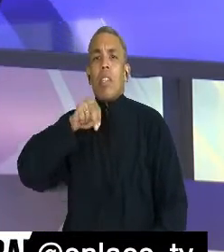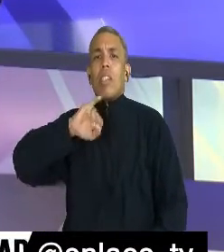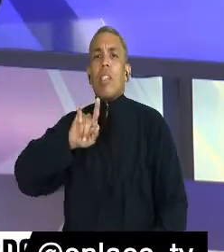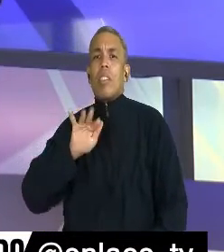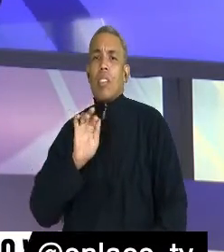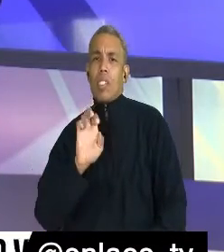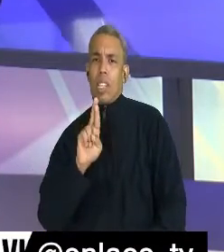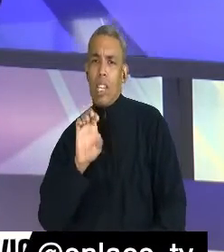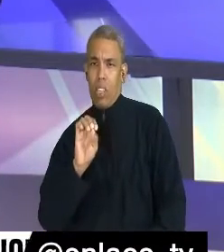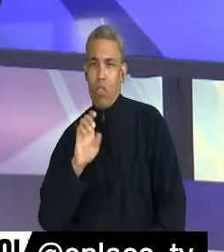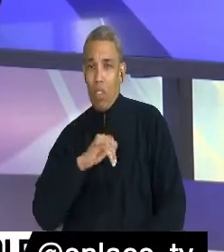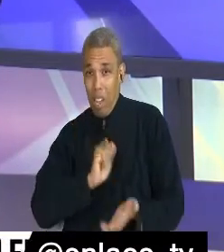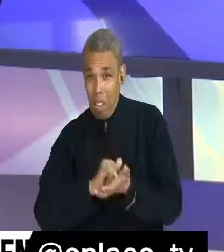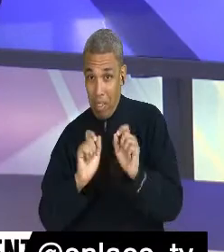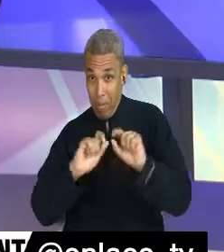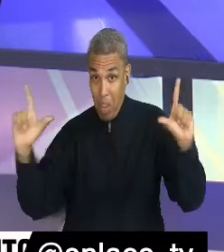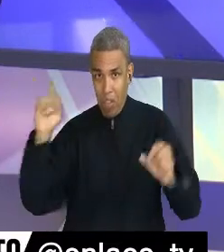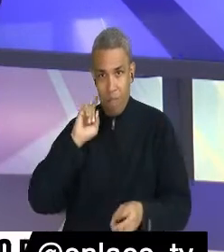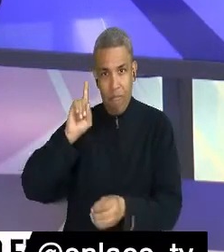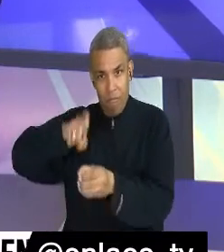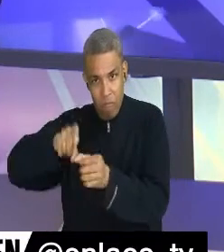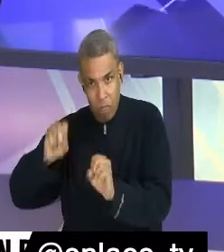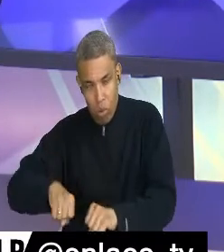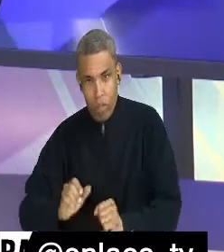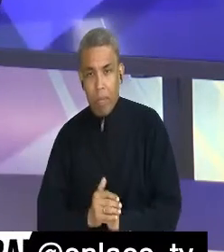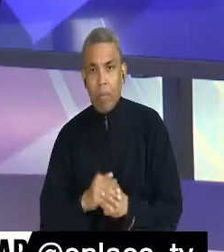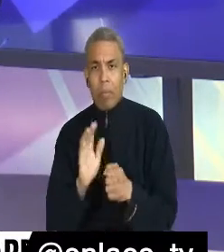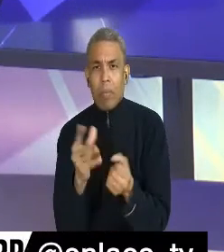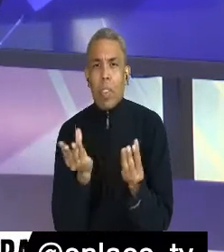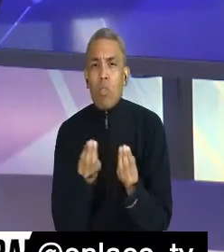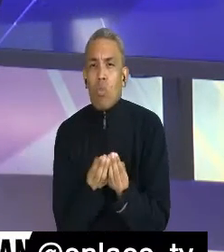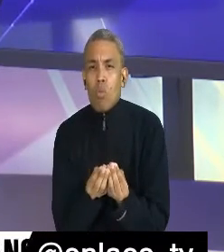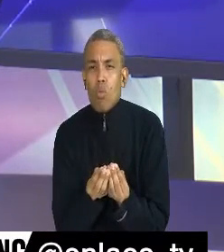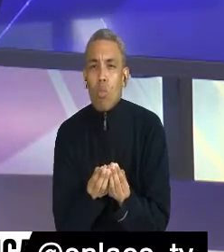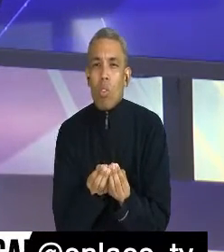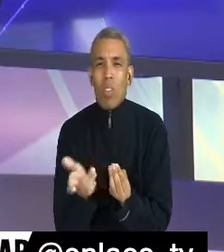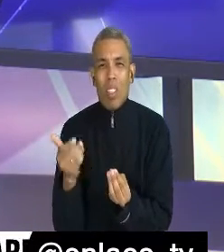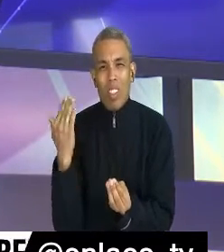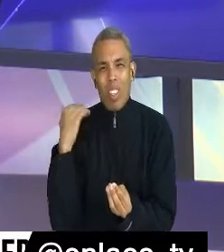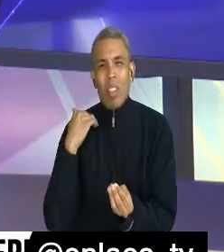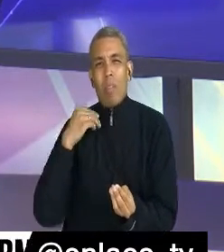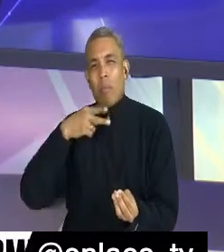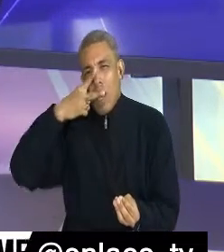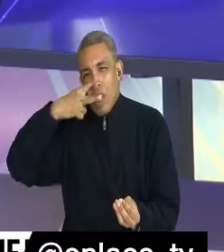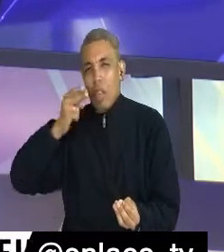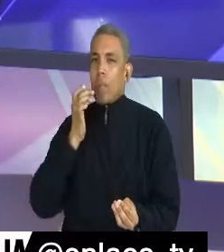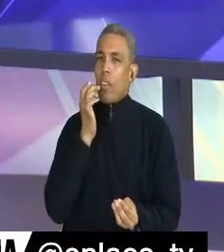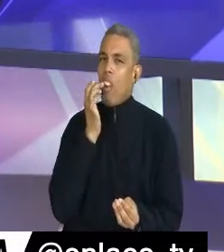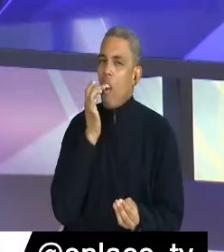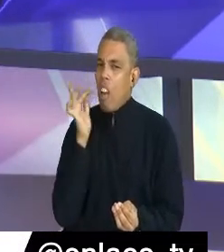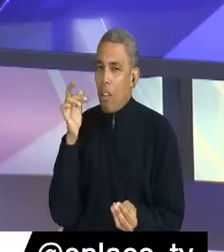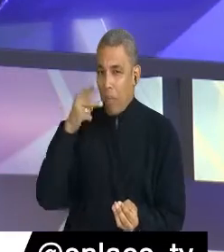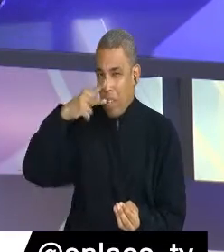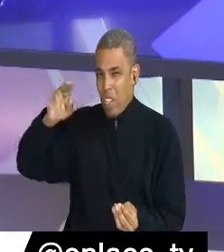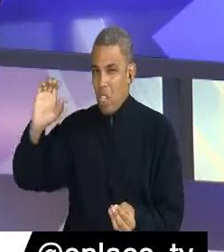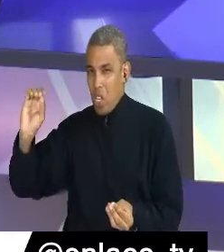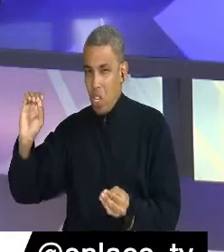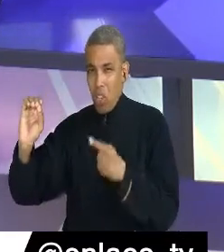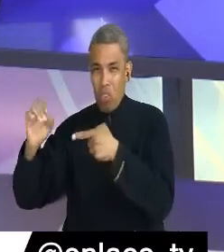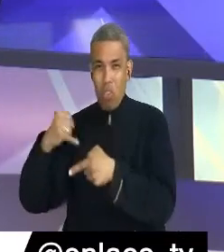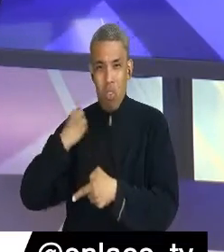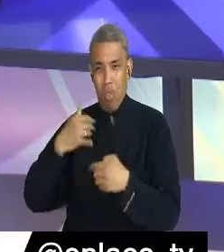y la agrupación vallenata del fallecido cantante martinelli ha decidido cancelar todos los conciertos que el cantante tenía programados el único espectáculo que brindará